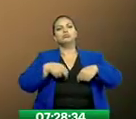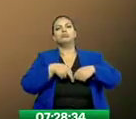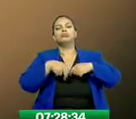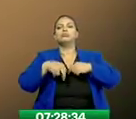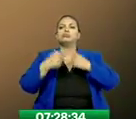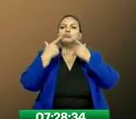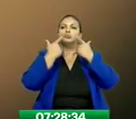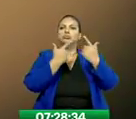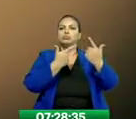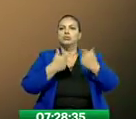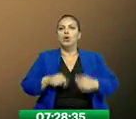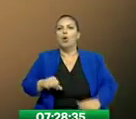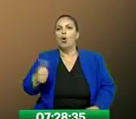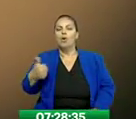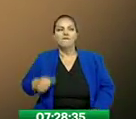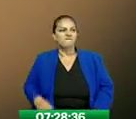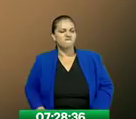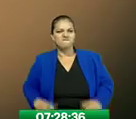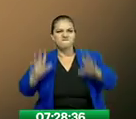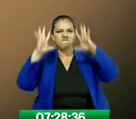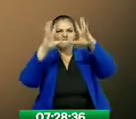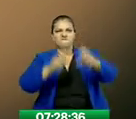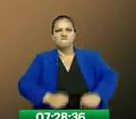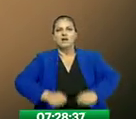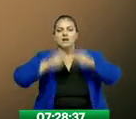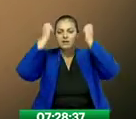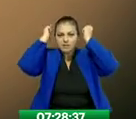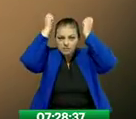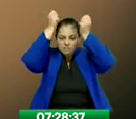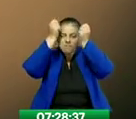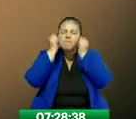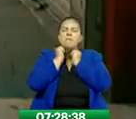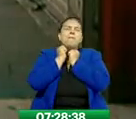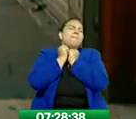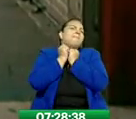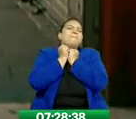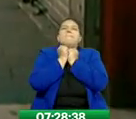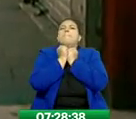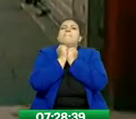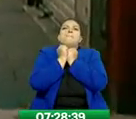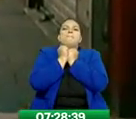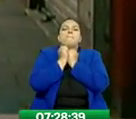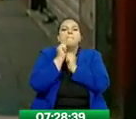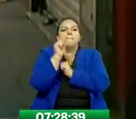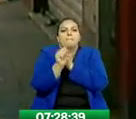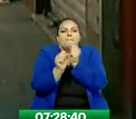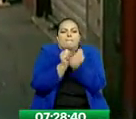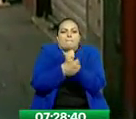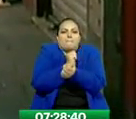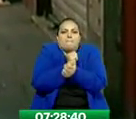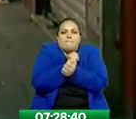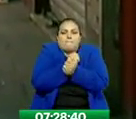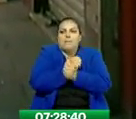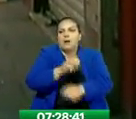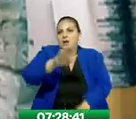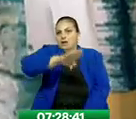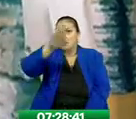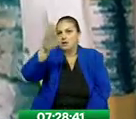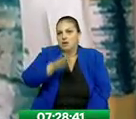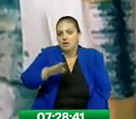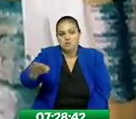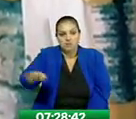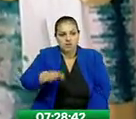dejaron botado a la altura del sector La Ladrillera en Pascuales. Ese día nomás, yo escuché nomás que los guardias que dijeron que supuestamente